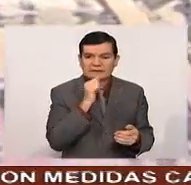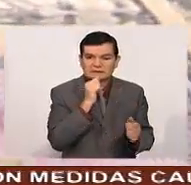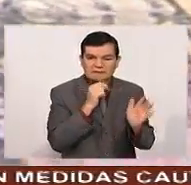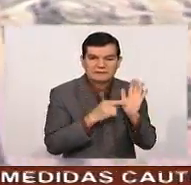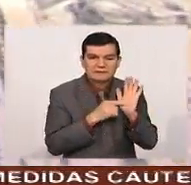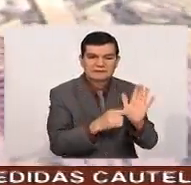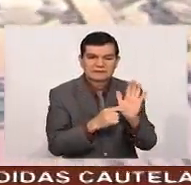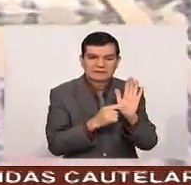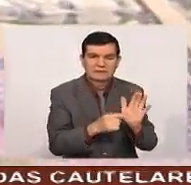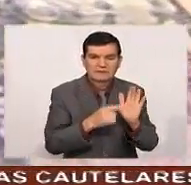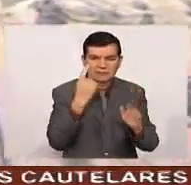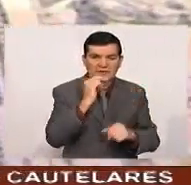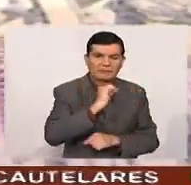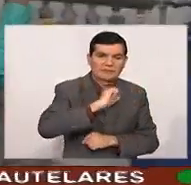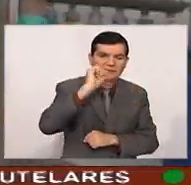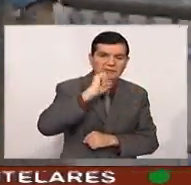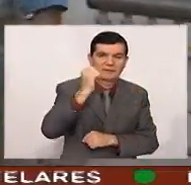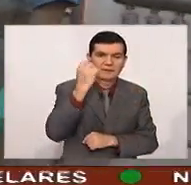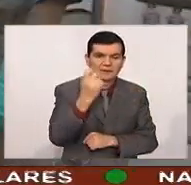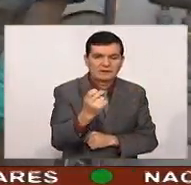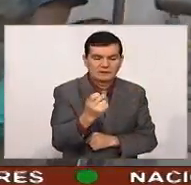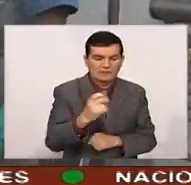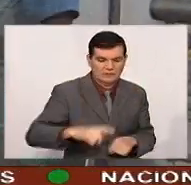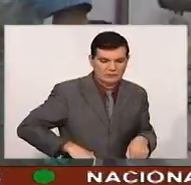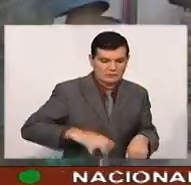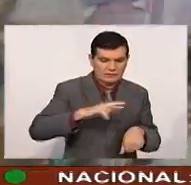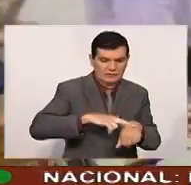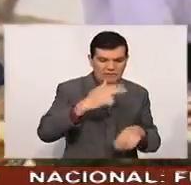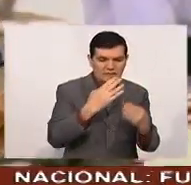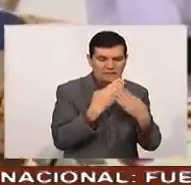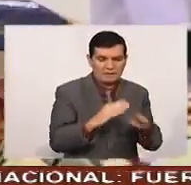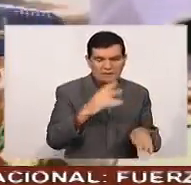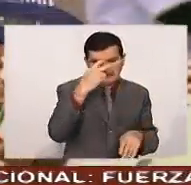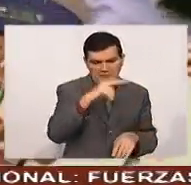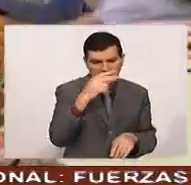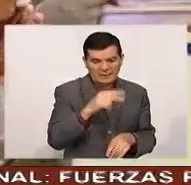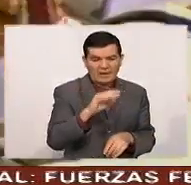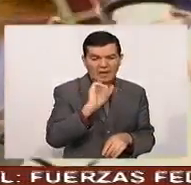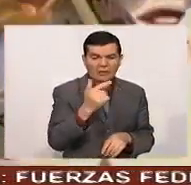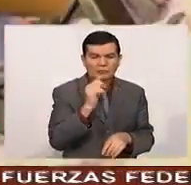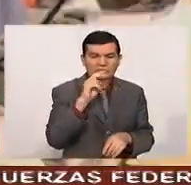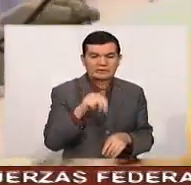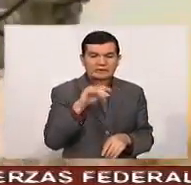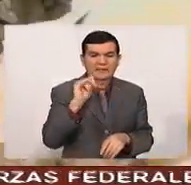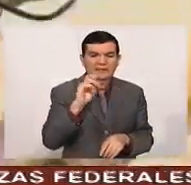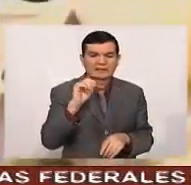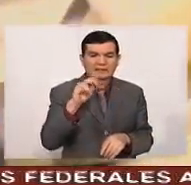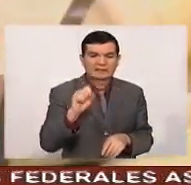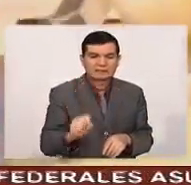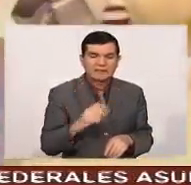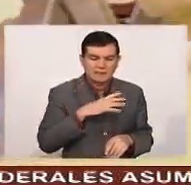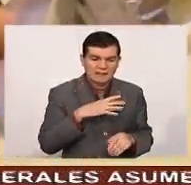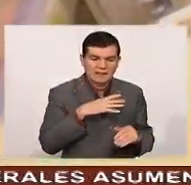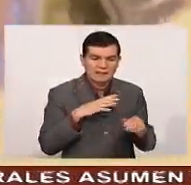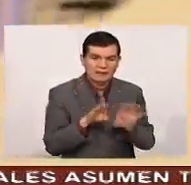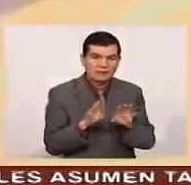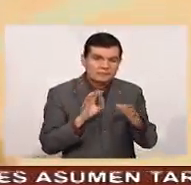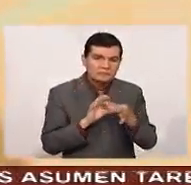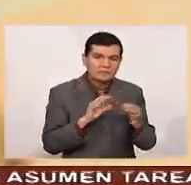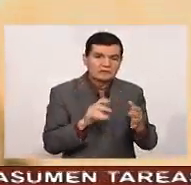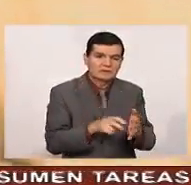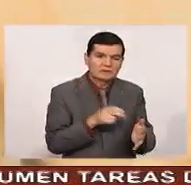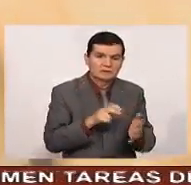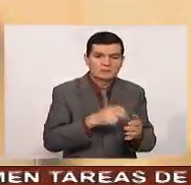en mayores niveles de inflación en el país. Por su parte, el gobernador del Banco de México, Agustín Carstens, aseguró que se espera una fuerte corrección del